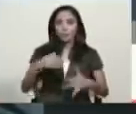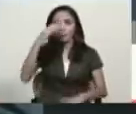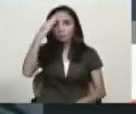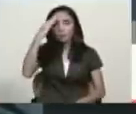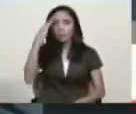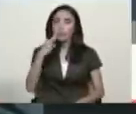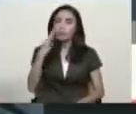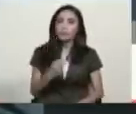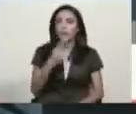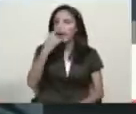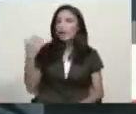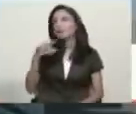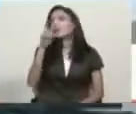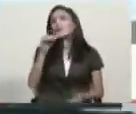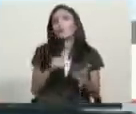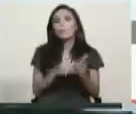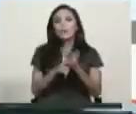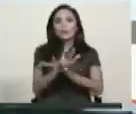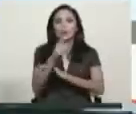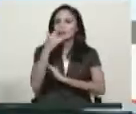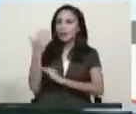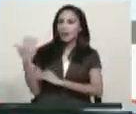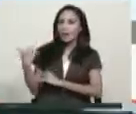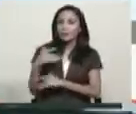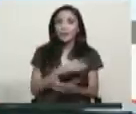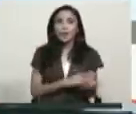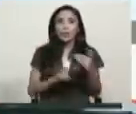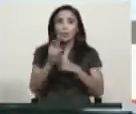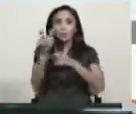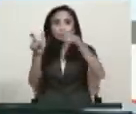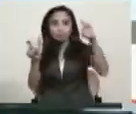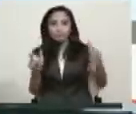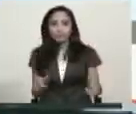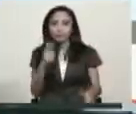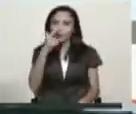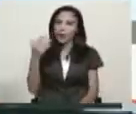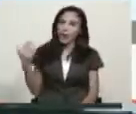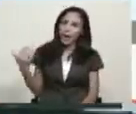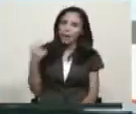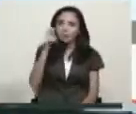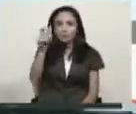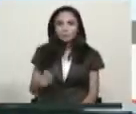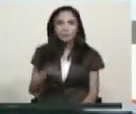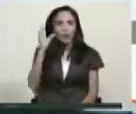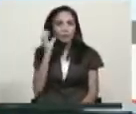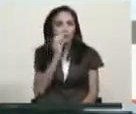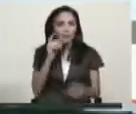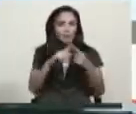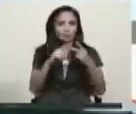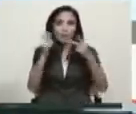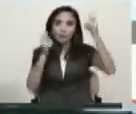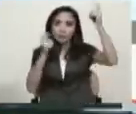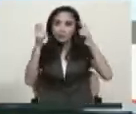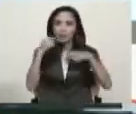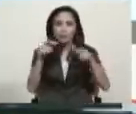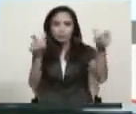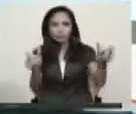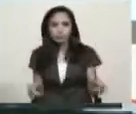porque en el año 2003 los dos genios, Fidel y Chávez, crearon en